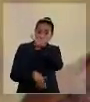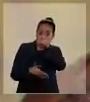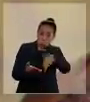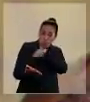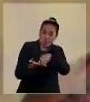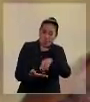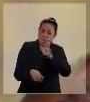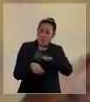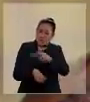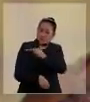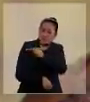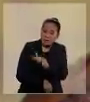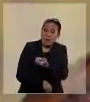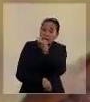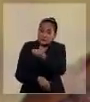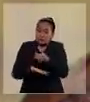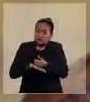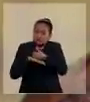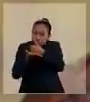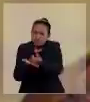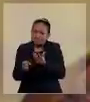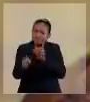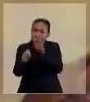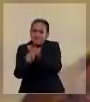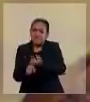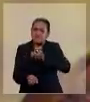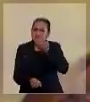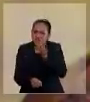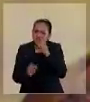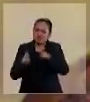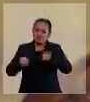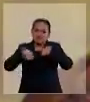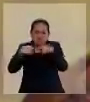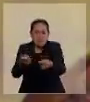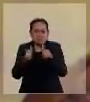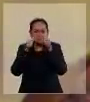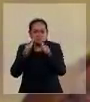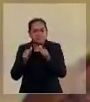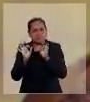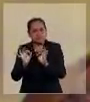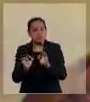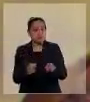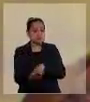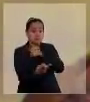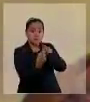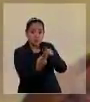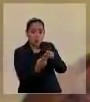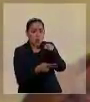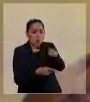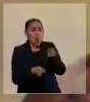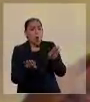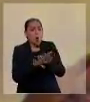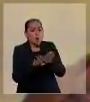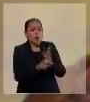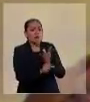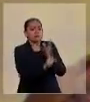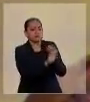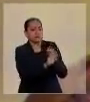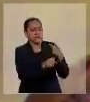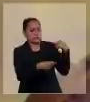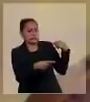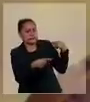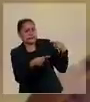pobres y al mismo tiempo tratando de apretar en lo que ha apretado en los últimos tiempos, que es la